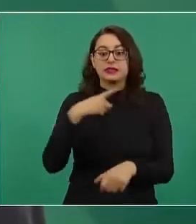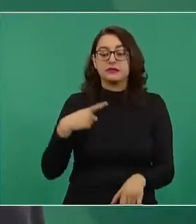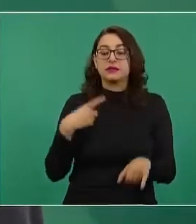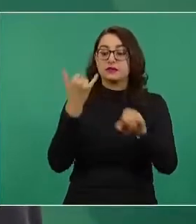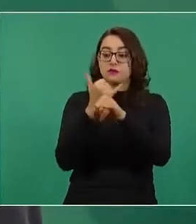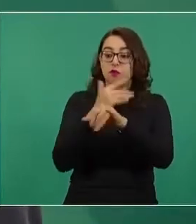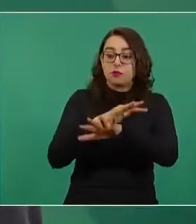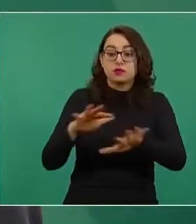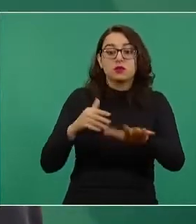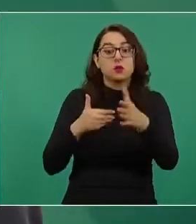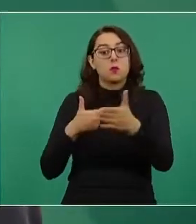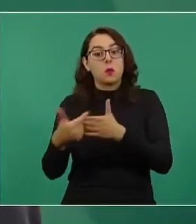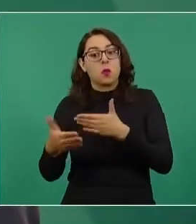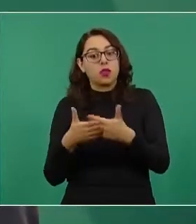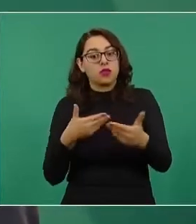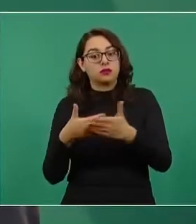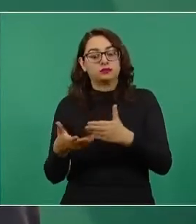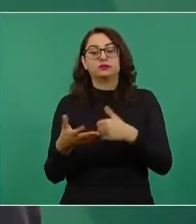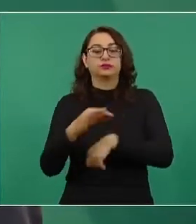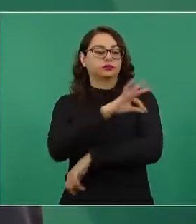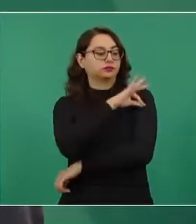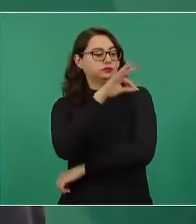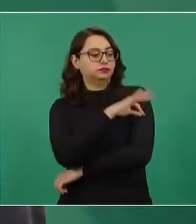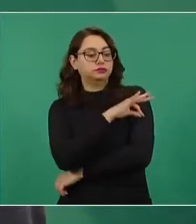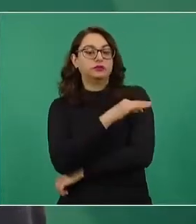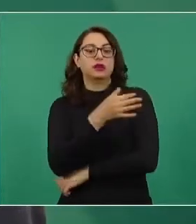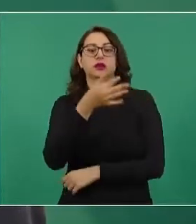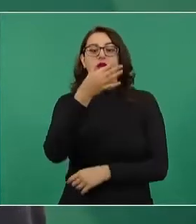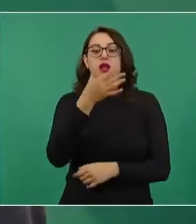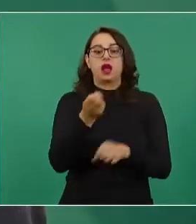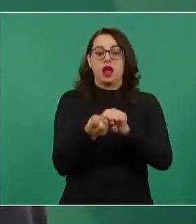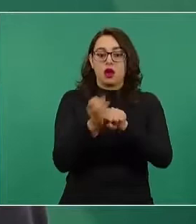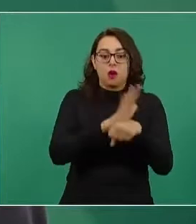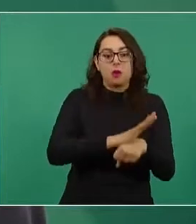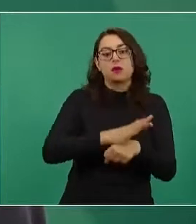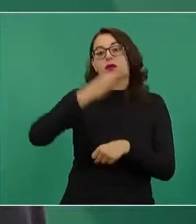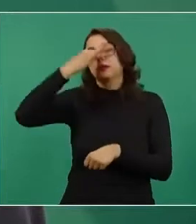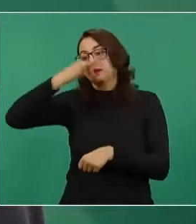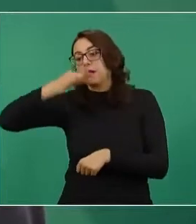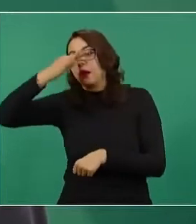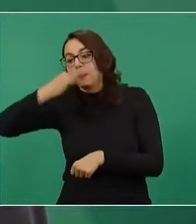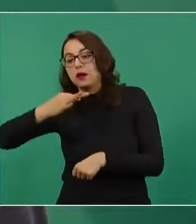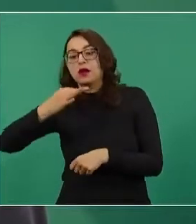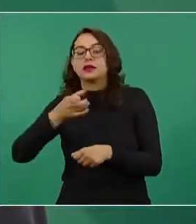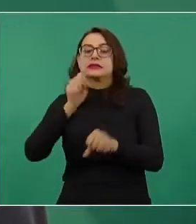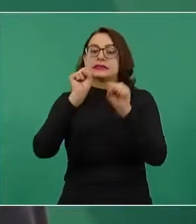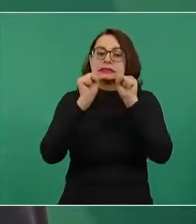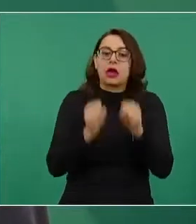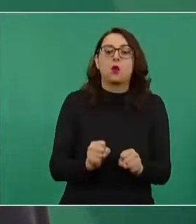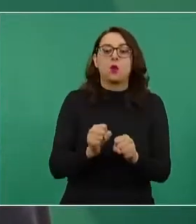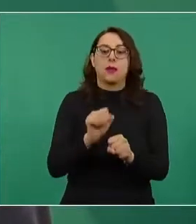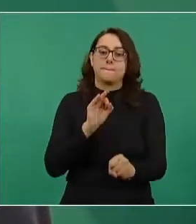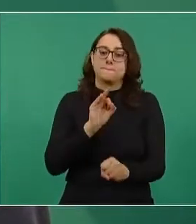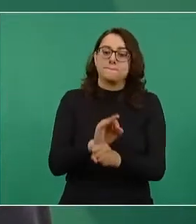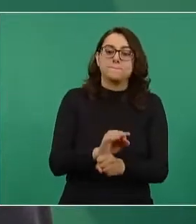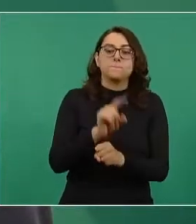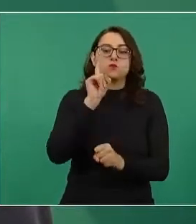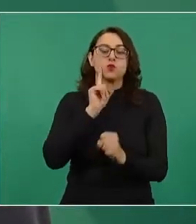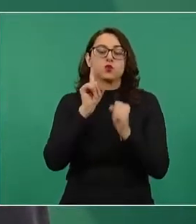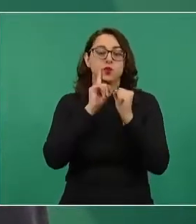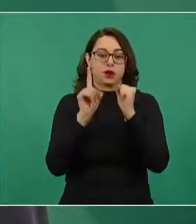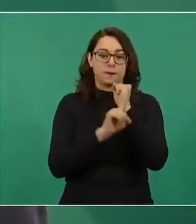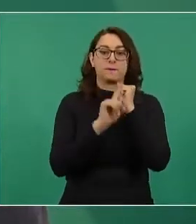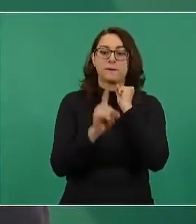La vacuna contra COVID, la vacuna contra influenza son seguras y efectivas para proteger a la mujer